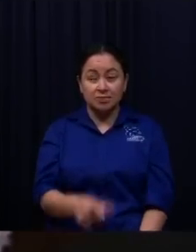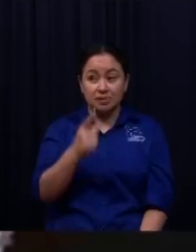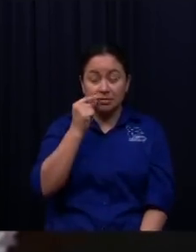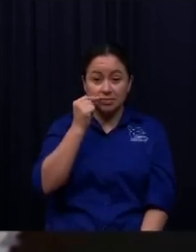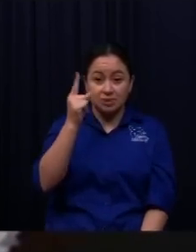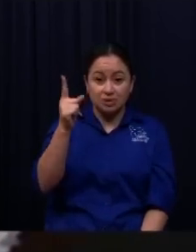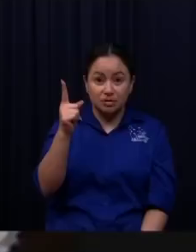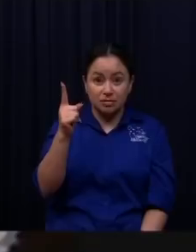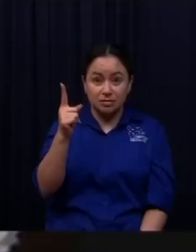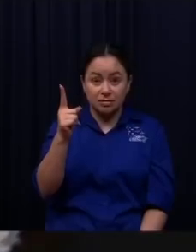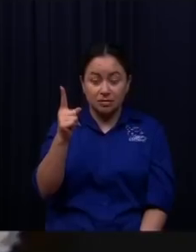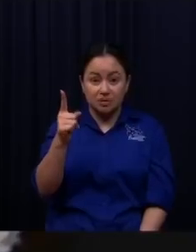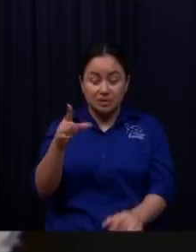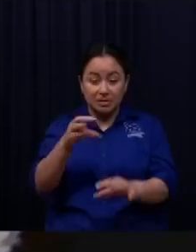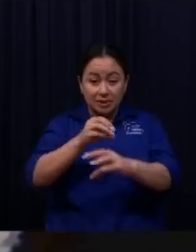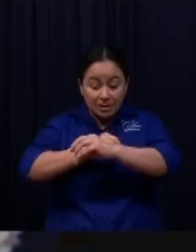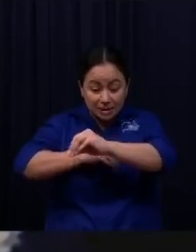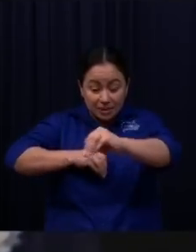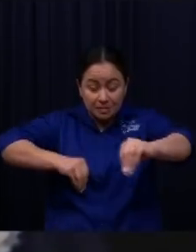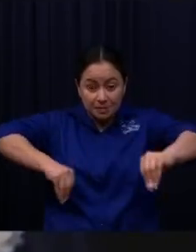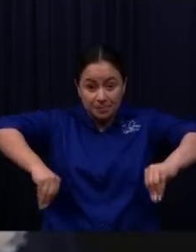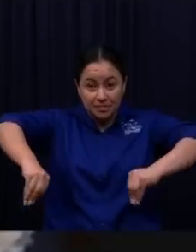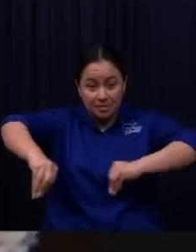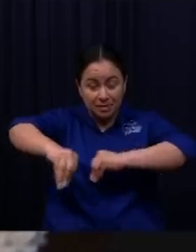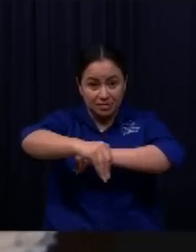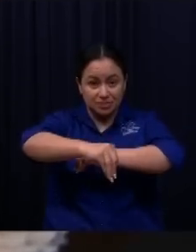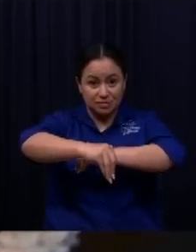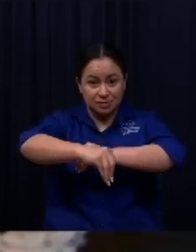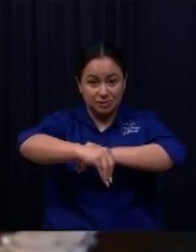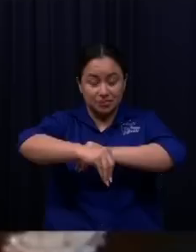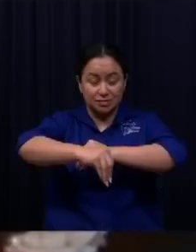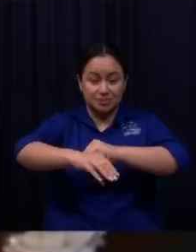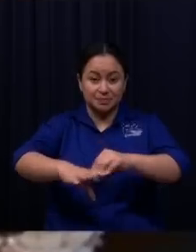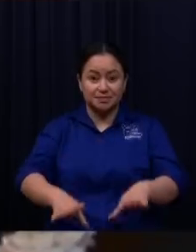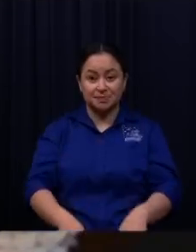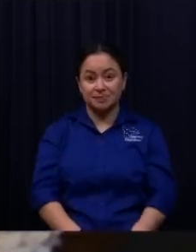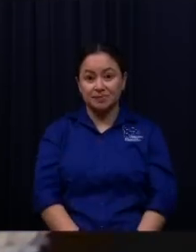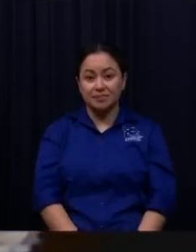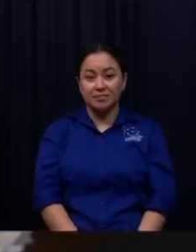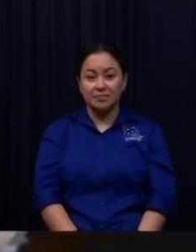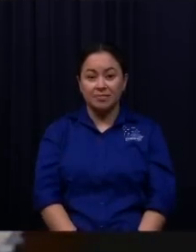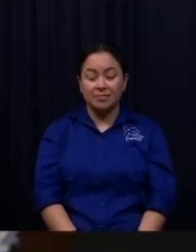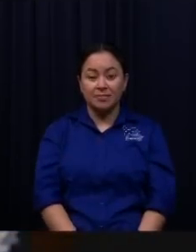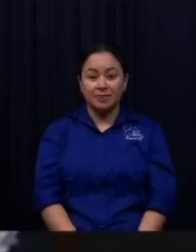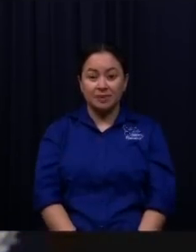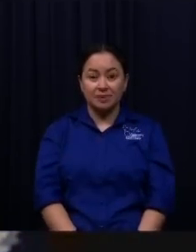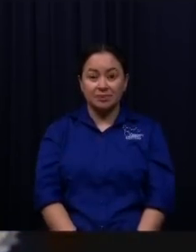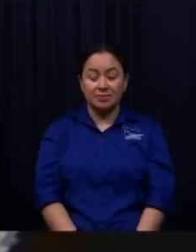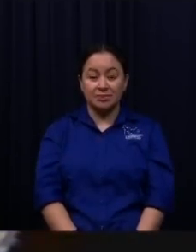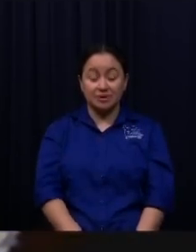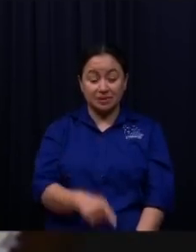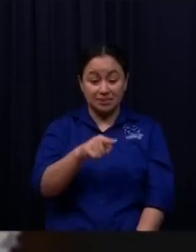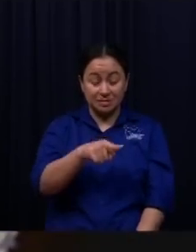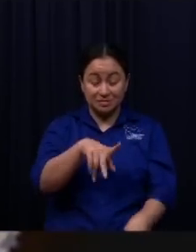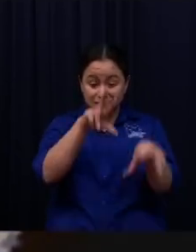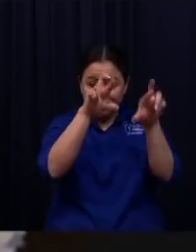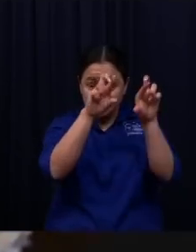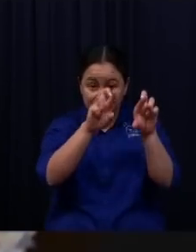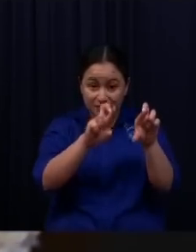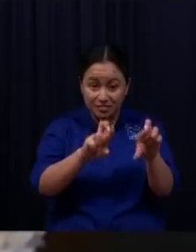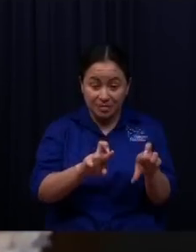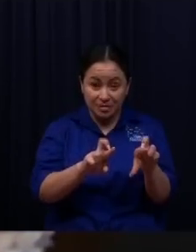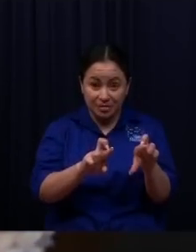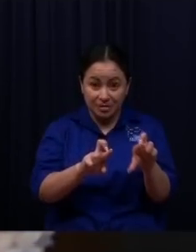pacto. Para ellos es chocante, porque la mayoría de ellos eran judíos convertidos al